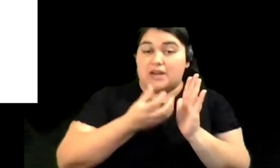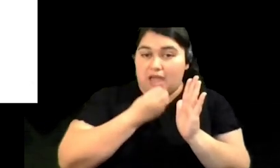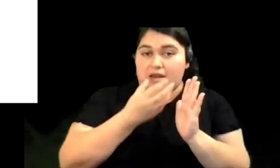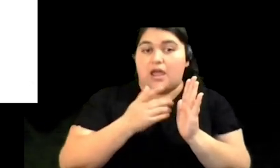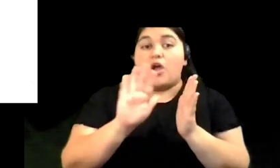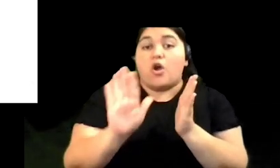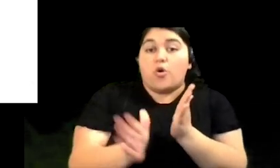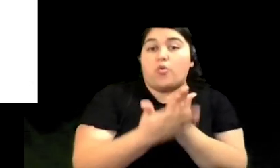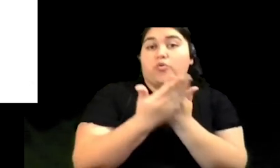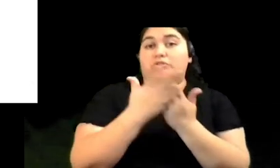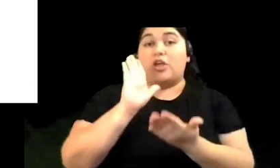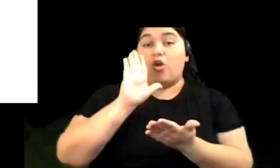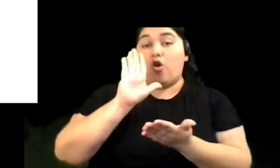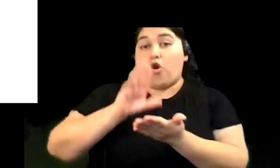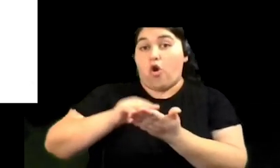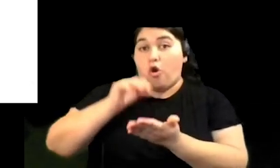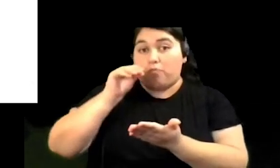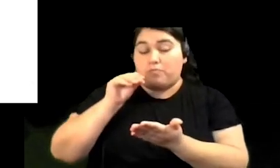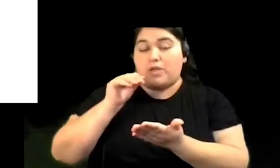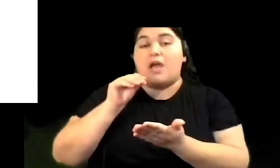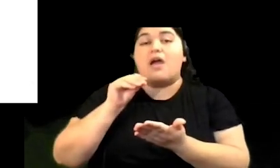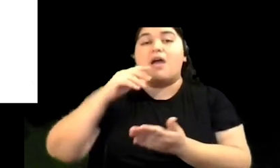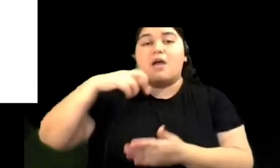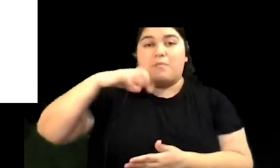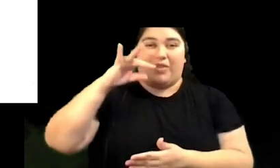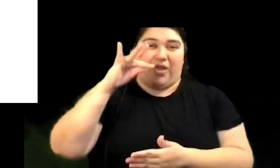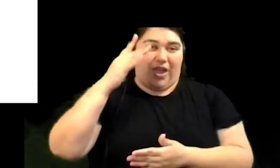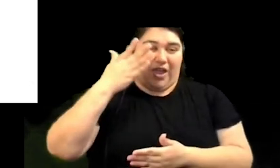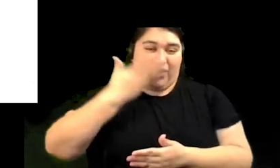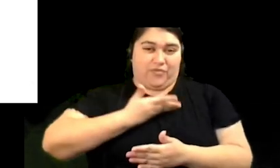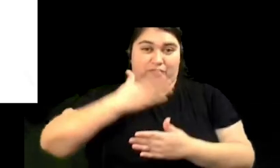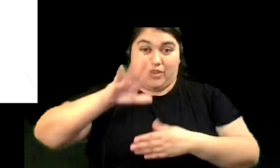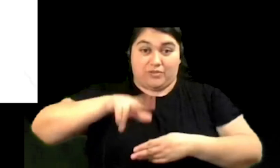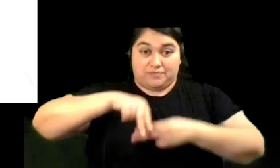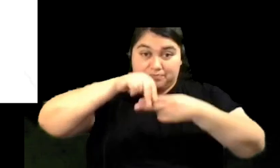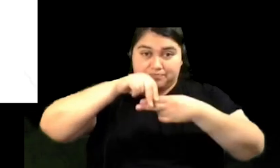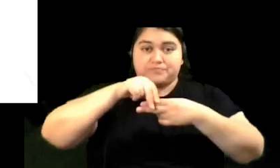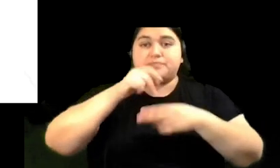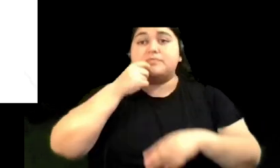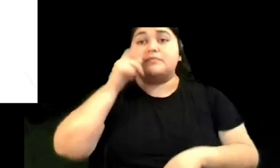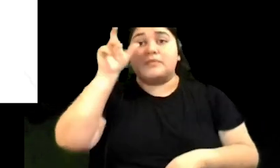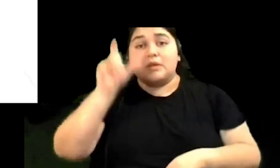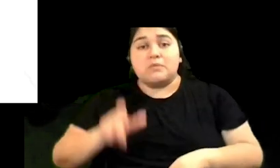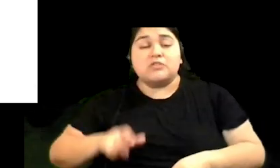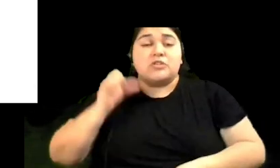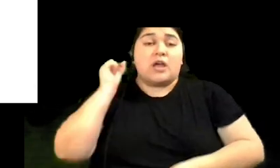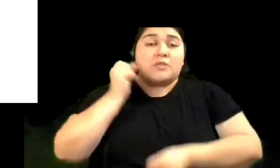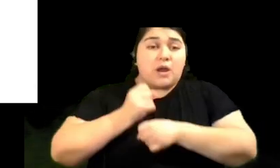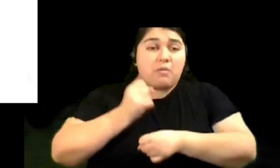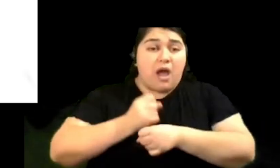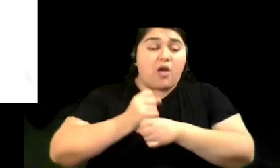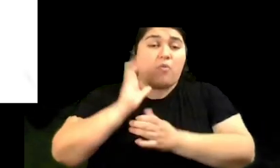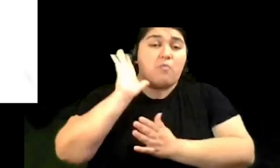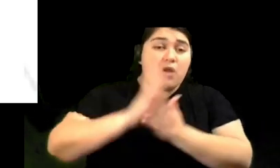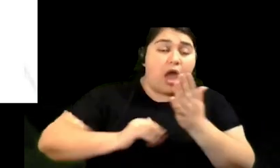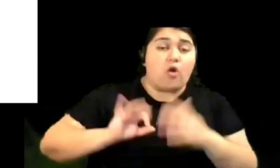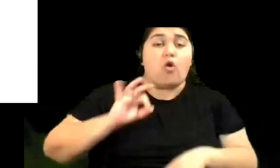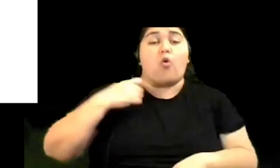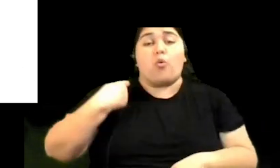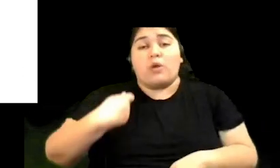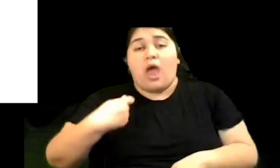adjunte copia del contrato en formato PDF, si es trabajador en relación de dependencia, jubilado o